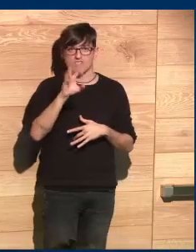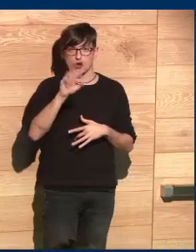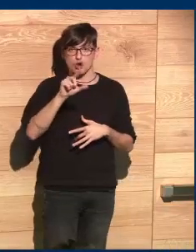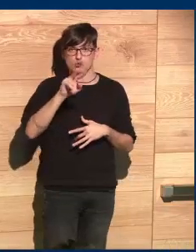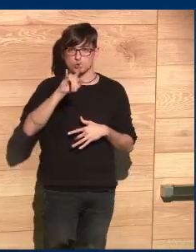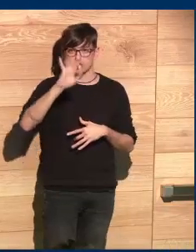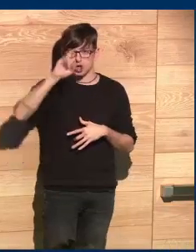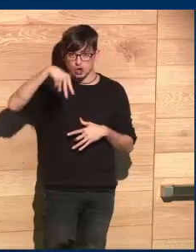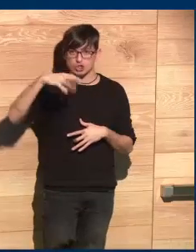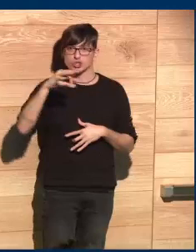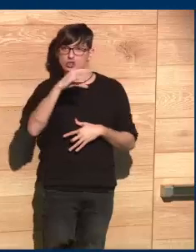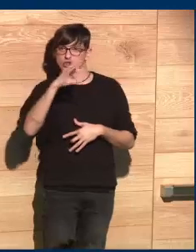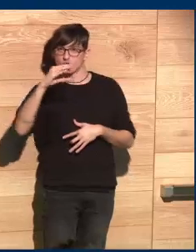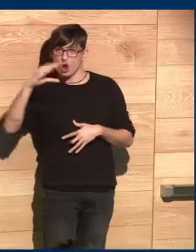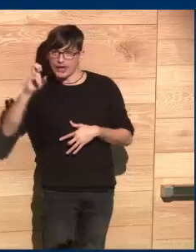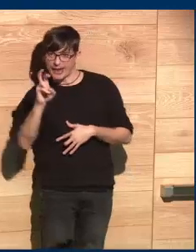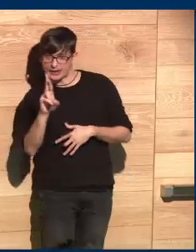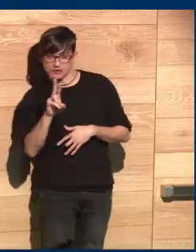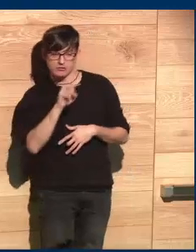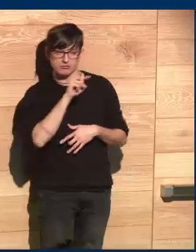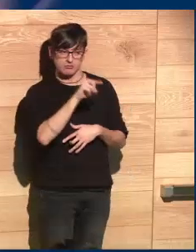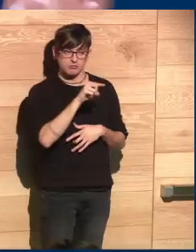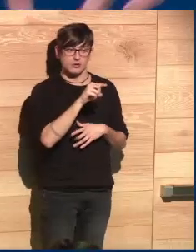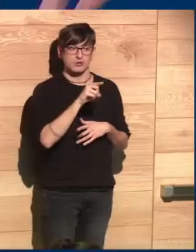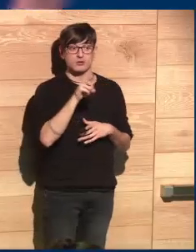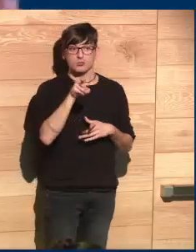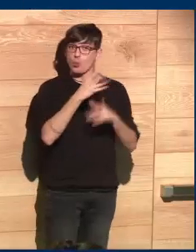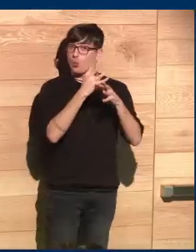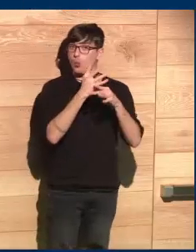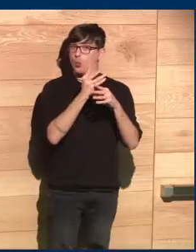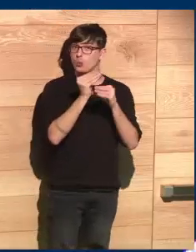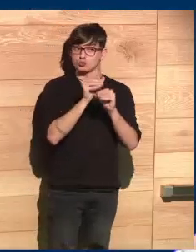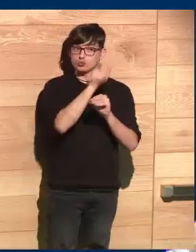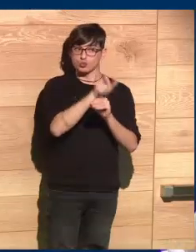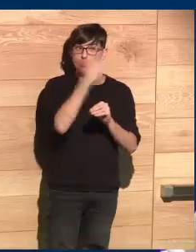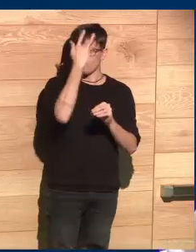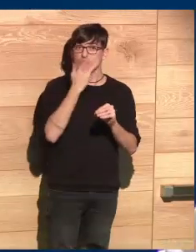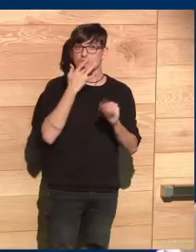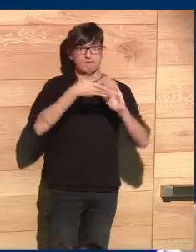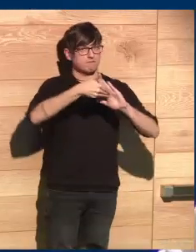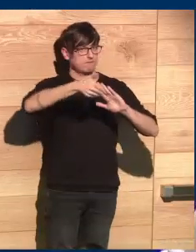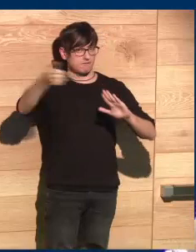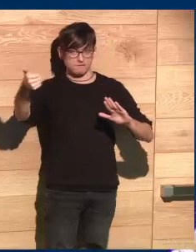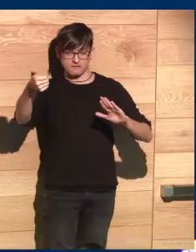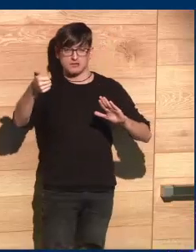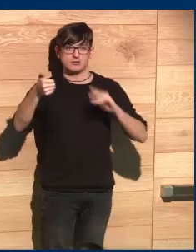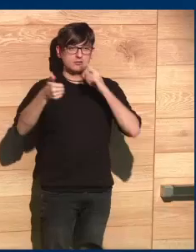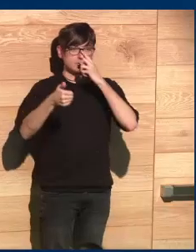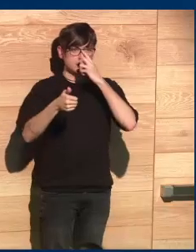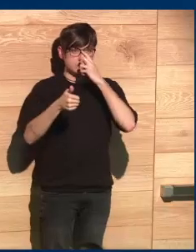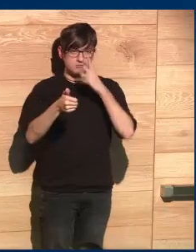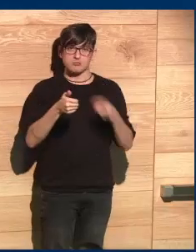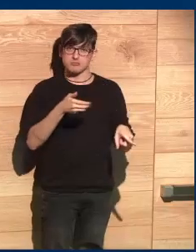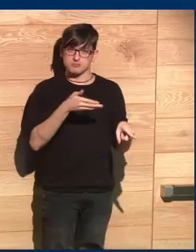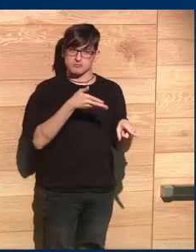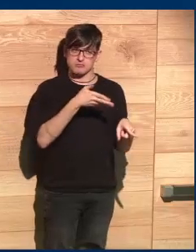pero hasta donde yo sé, Konami tiene Tencent, la gran compañía de videojuegos y de tecnología china, tiene una